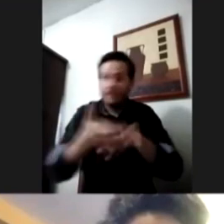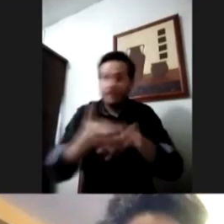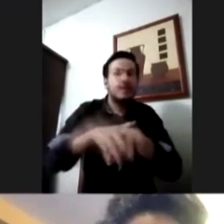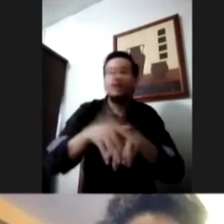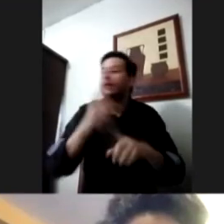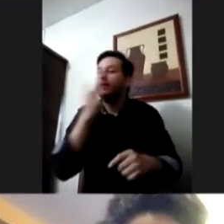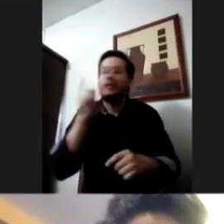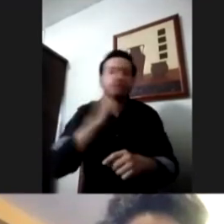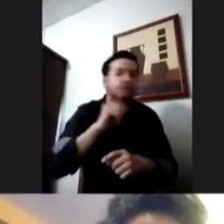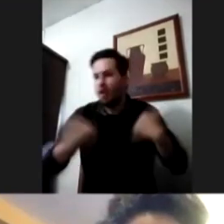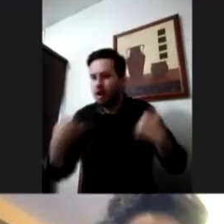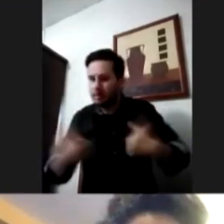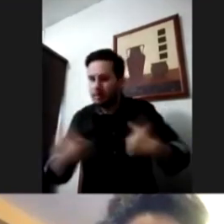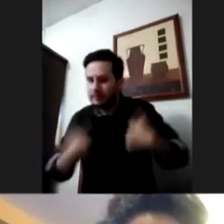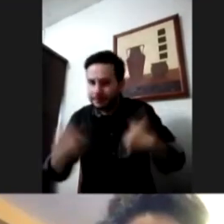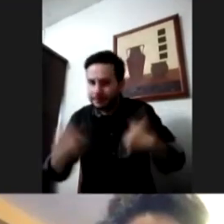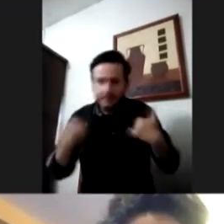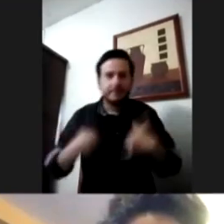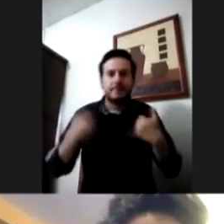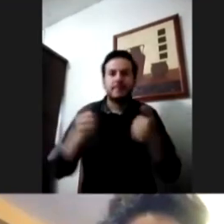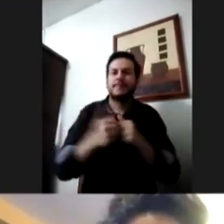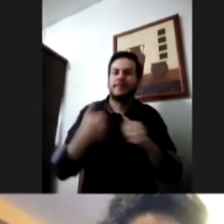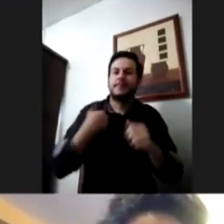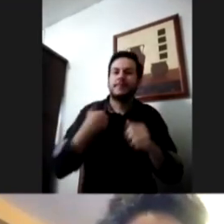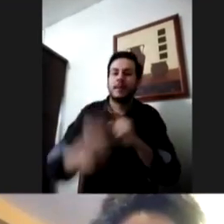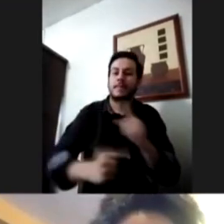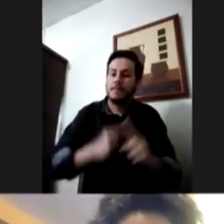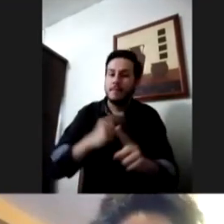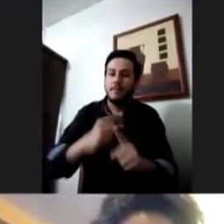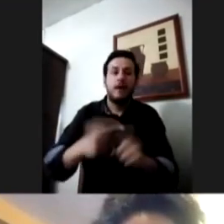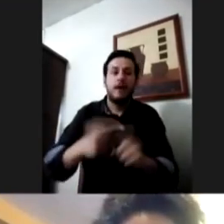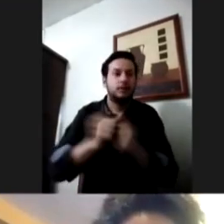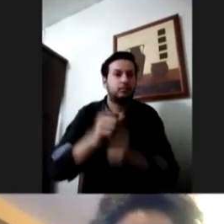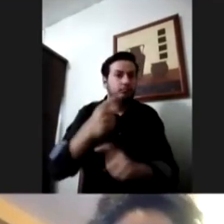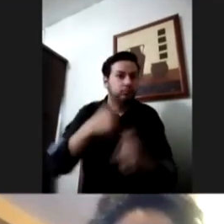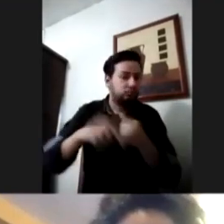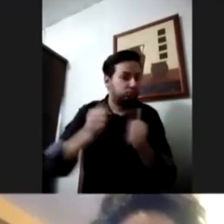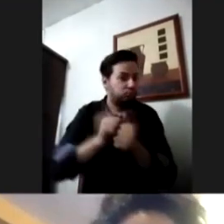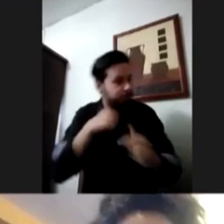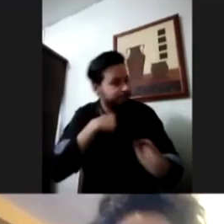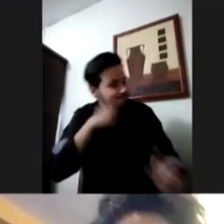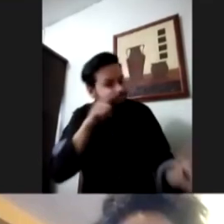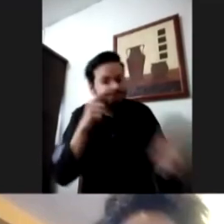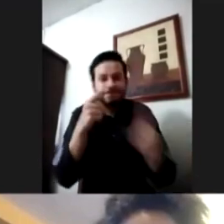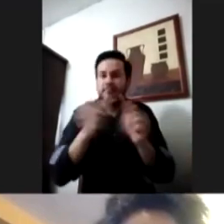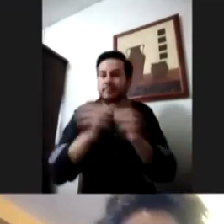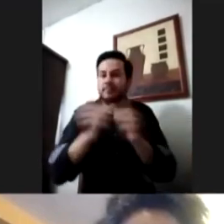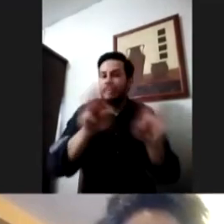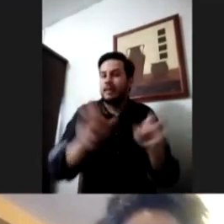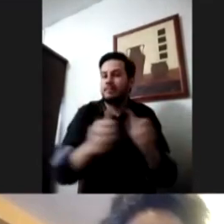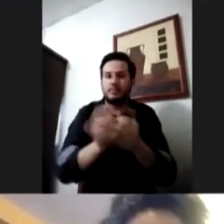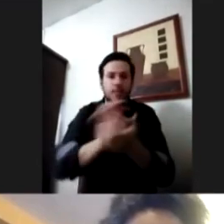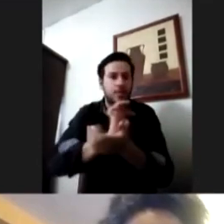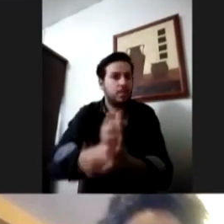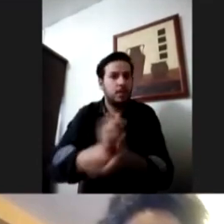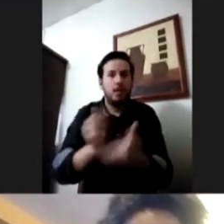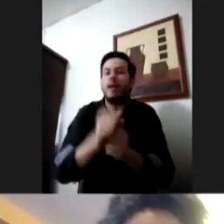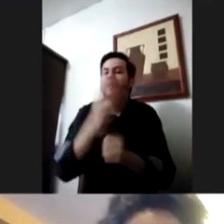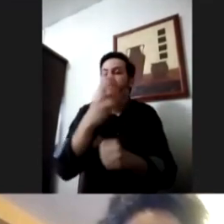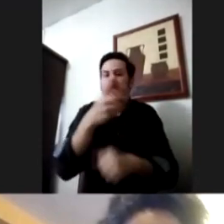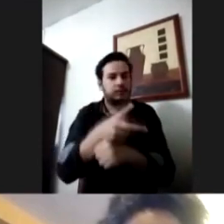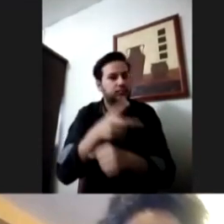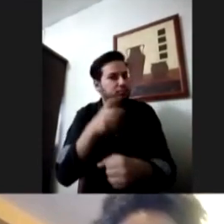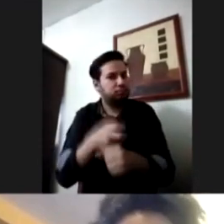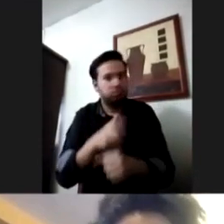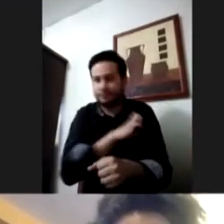Niños y Adolescentes, y además que sea uno dedicado expresamente al tema discriminación, con tres invitados que